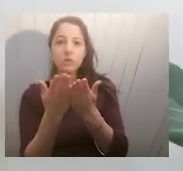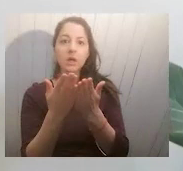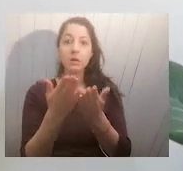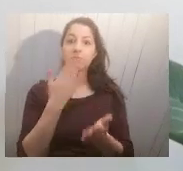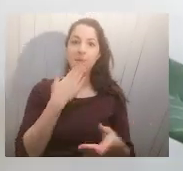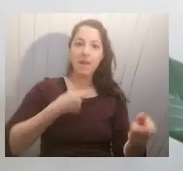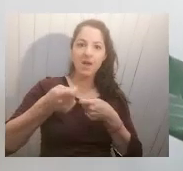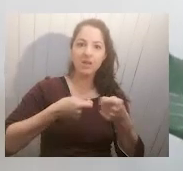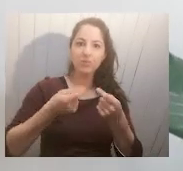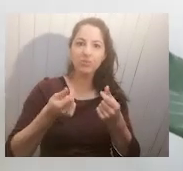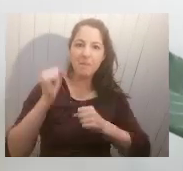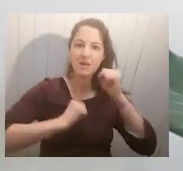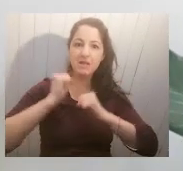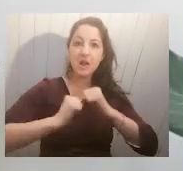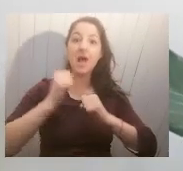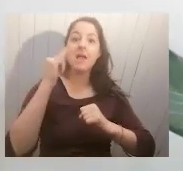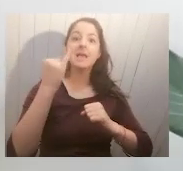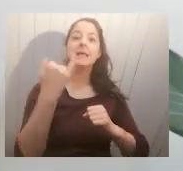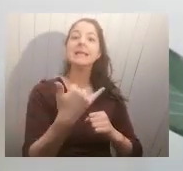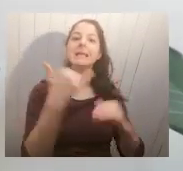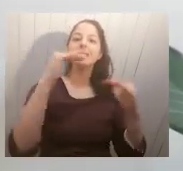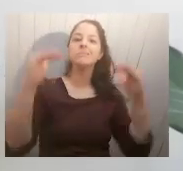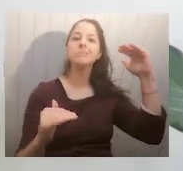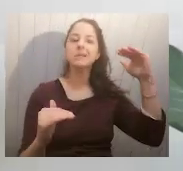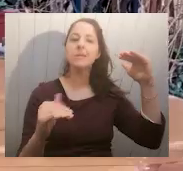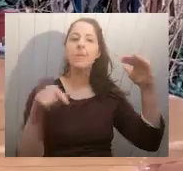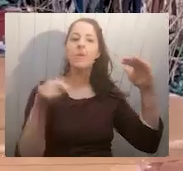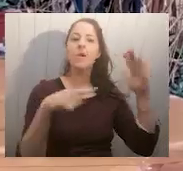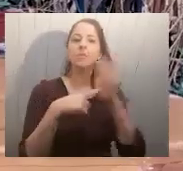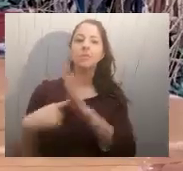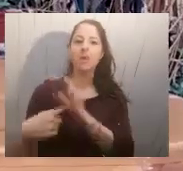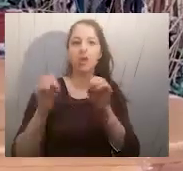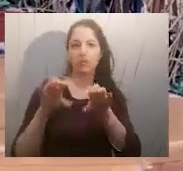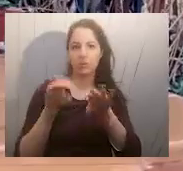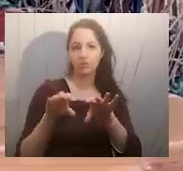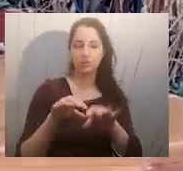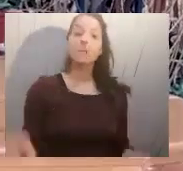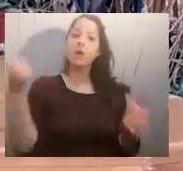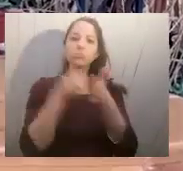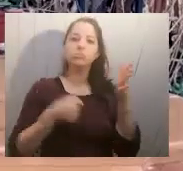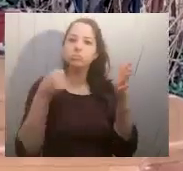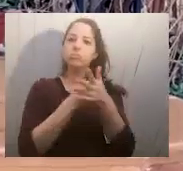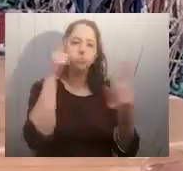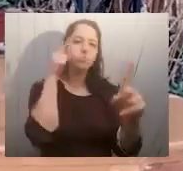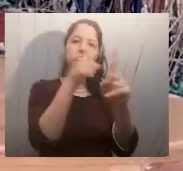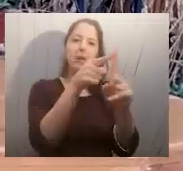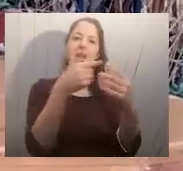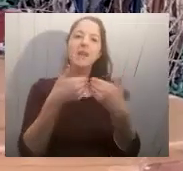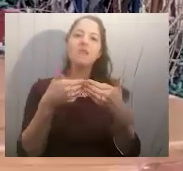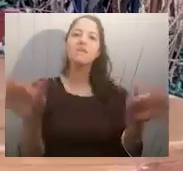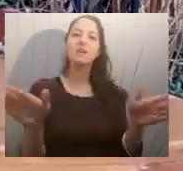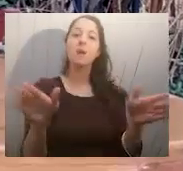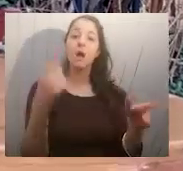estudiantes y docentes, la gestión empresarial y la segregación de la educación. Luchamos por la libertad de los y las